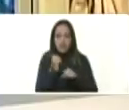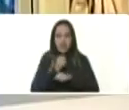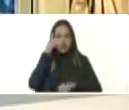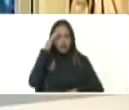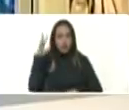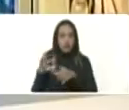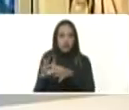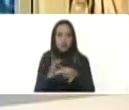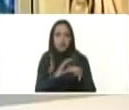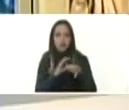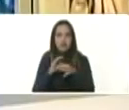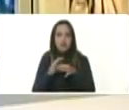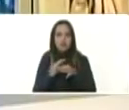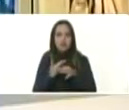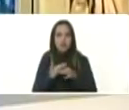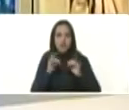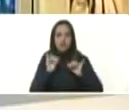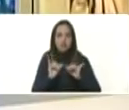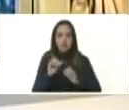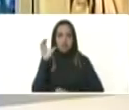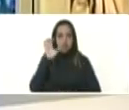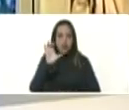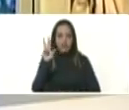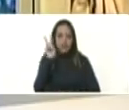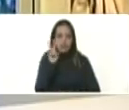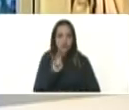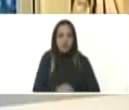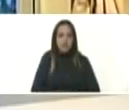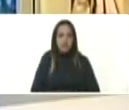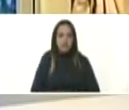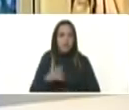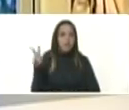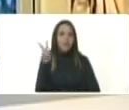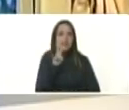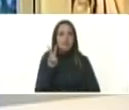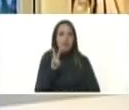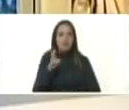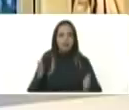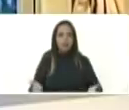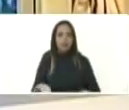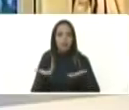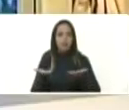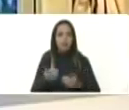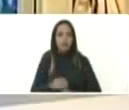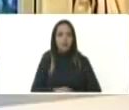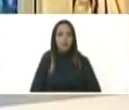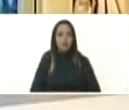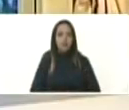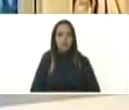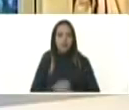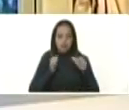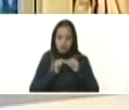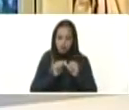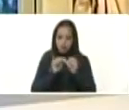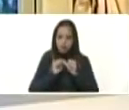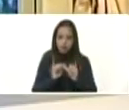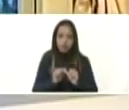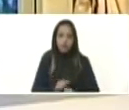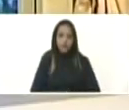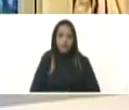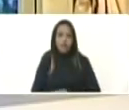comunes. Ese es nuestro país, ese es Venezuela. Venezuela, vamos venciendo, vamos avanzando.